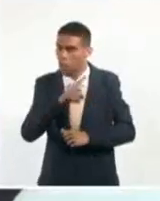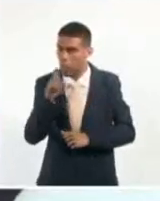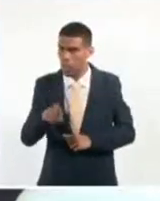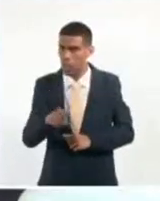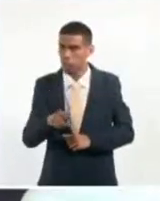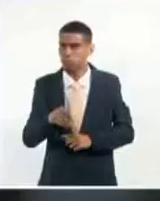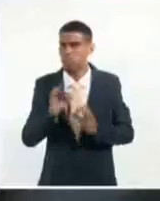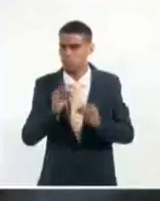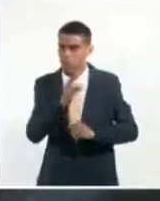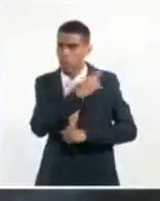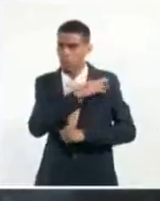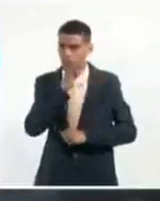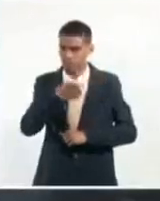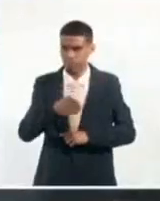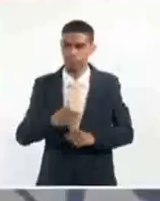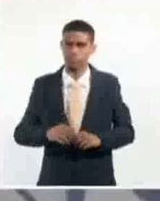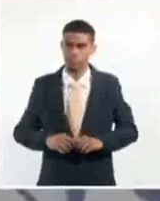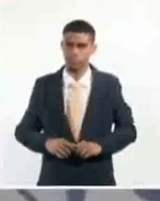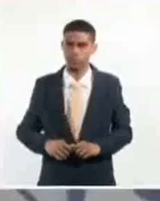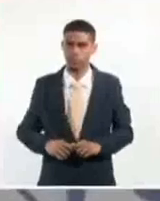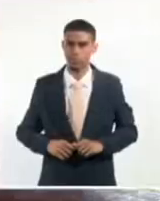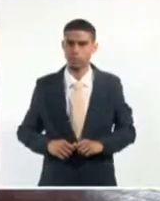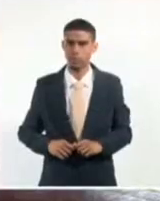de soluciones.